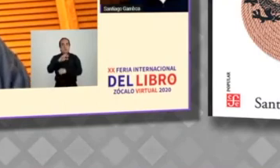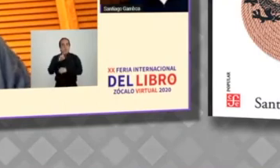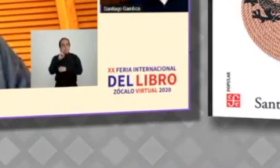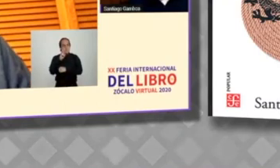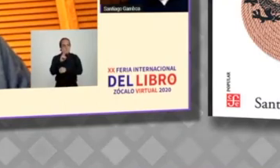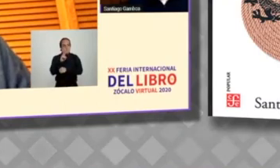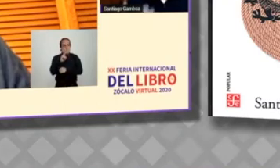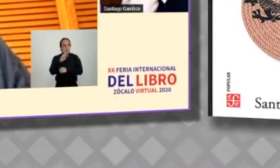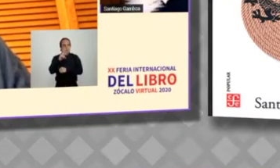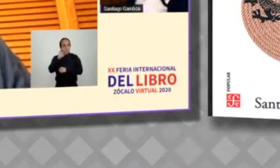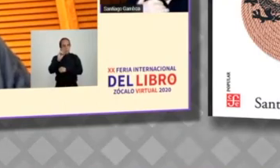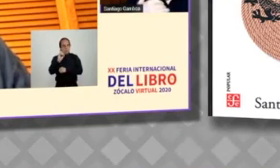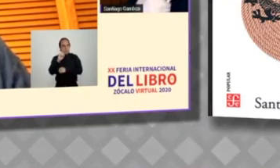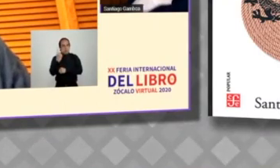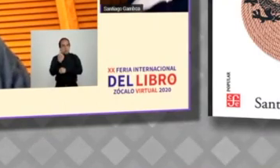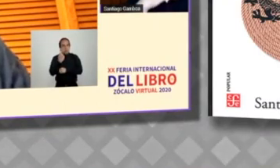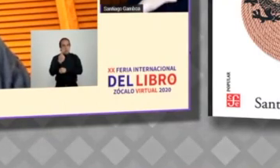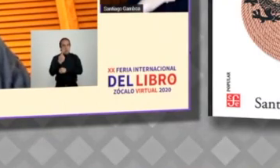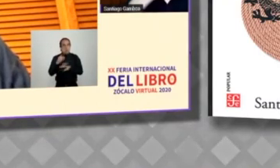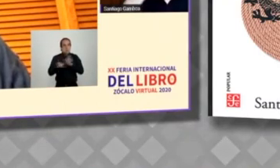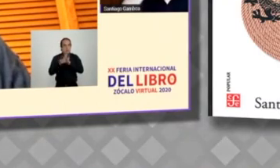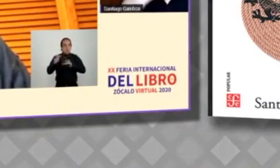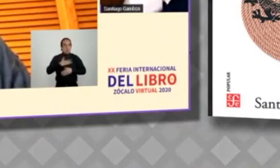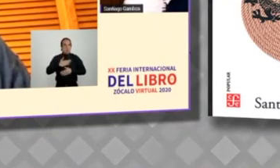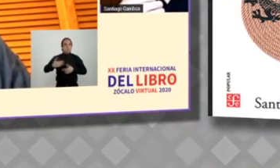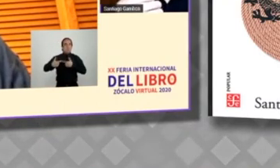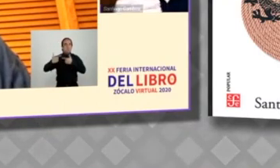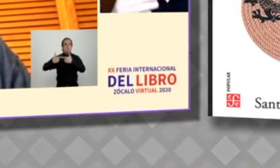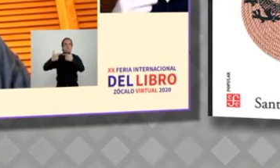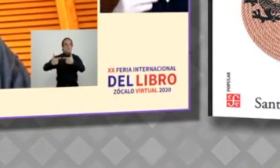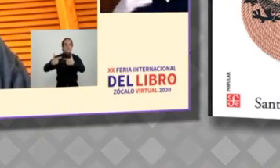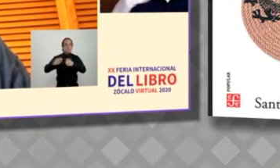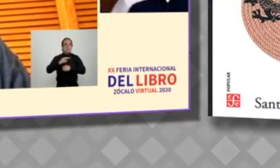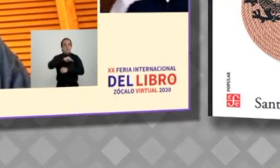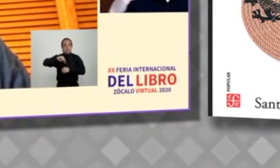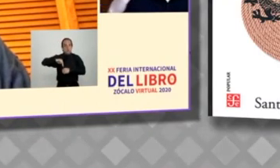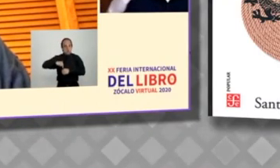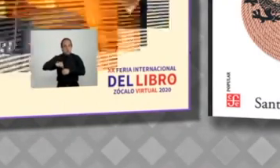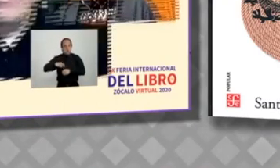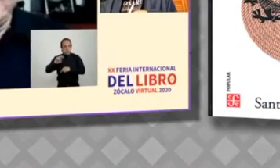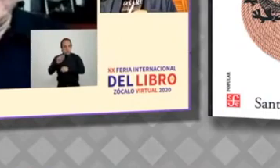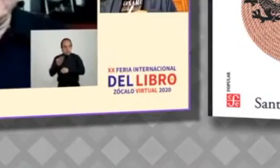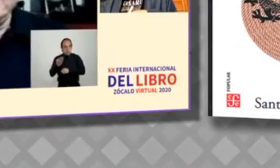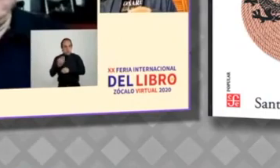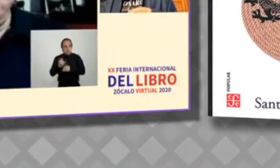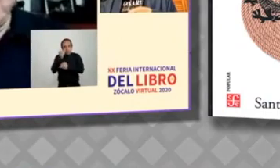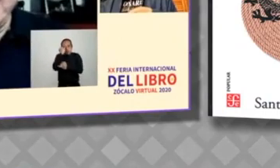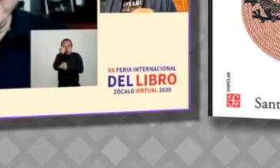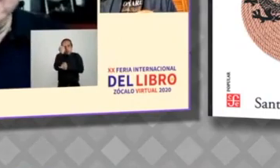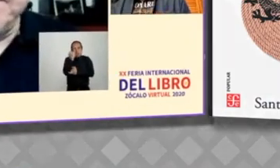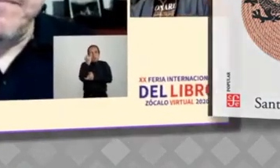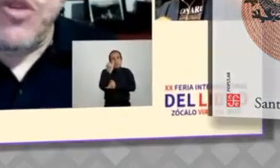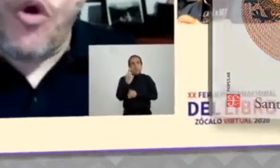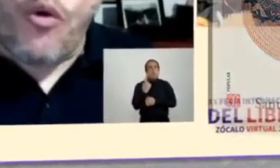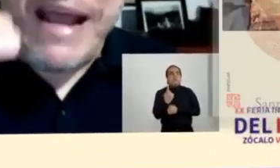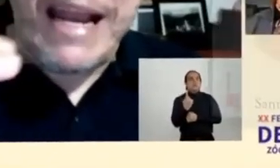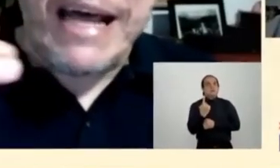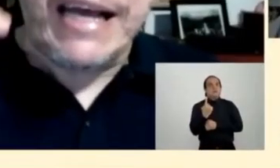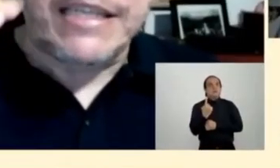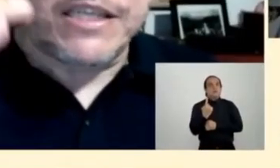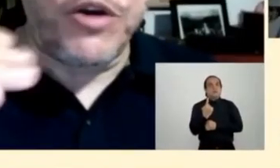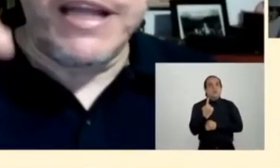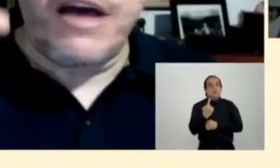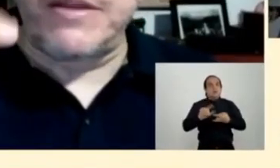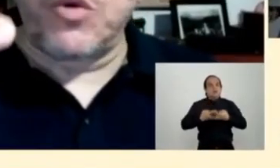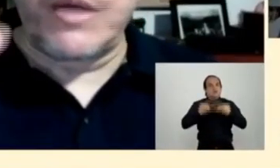que en el caso de mi generación, nosotros recibimos la idea de una